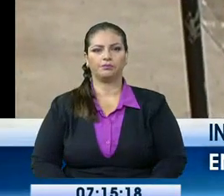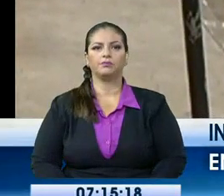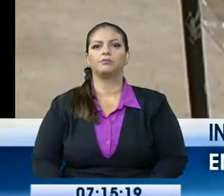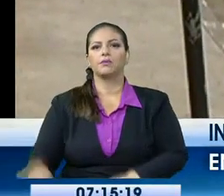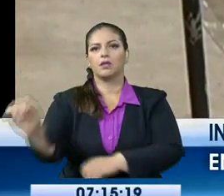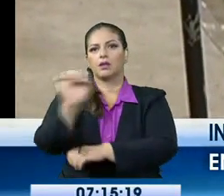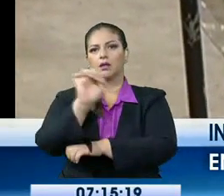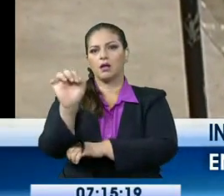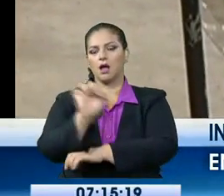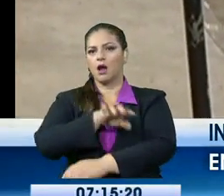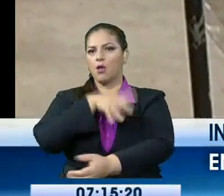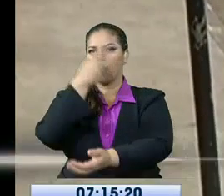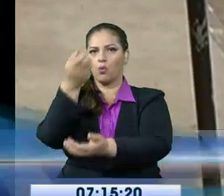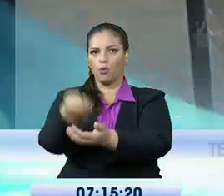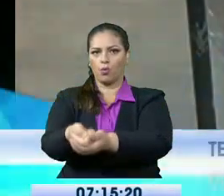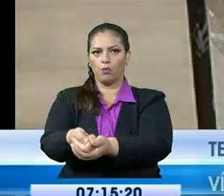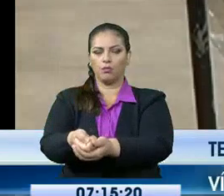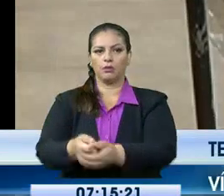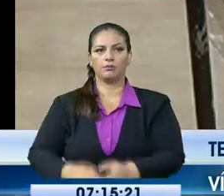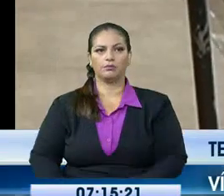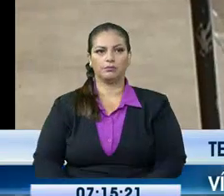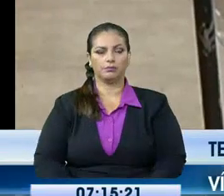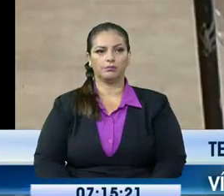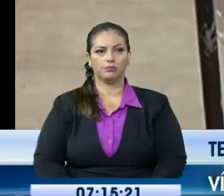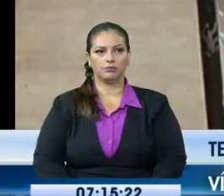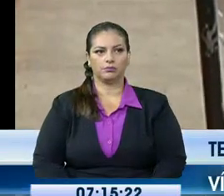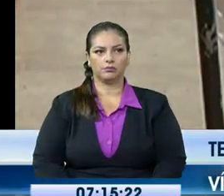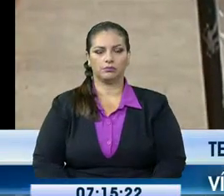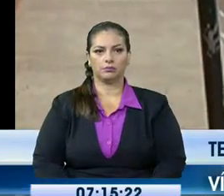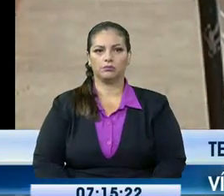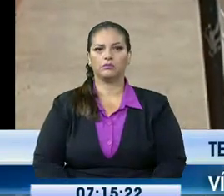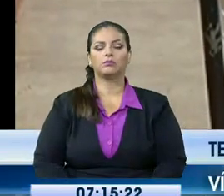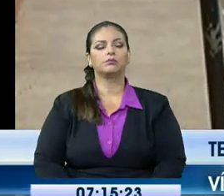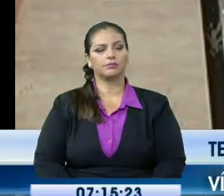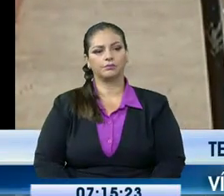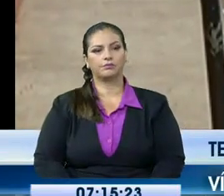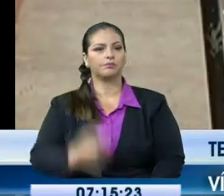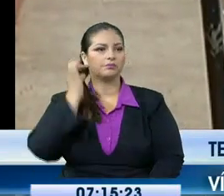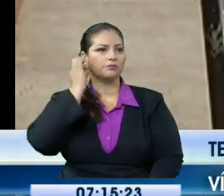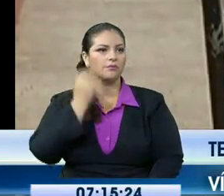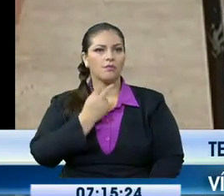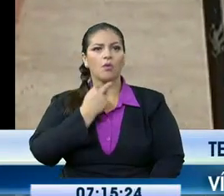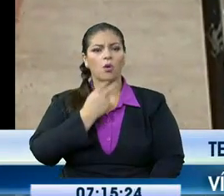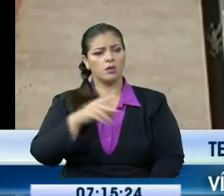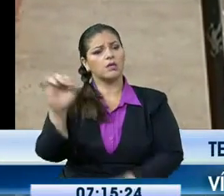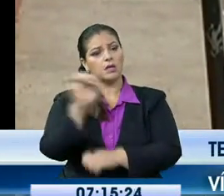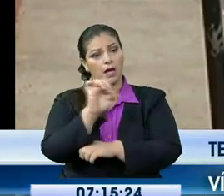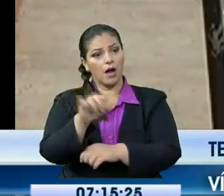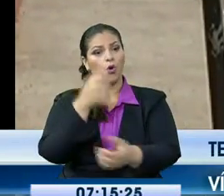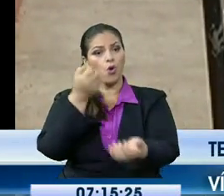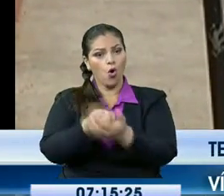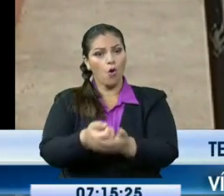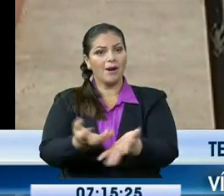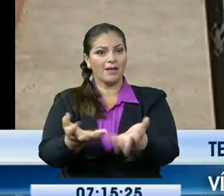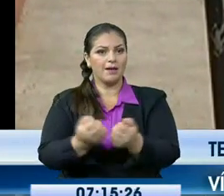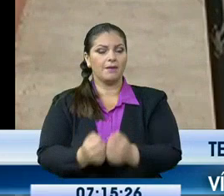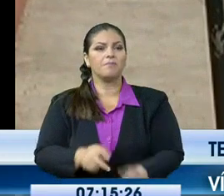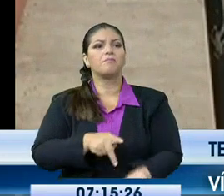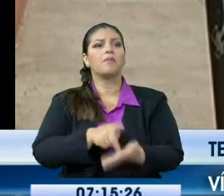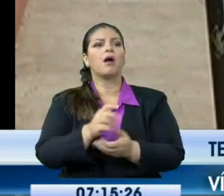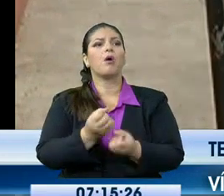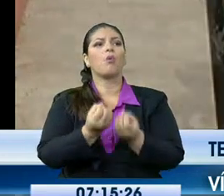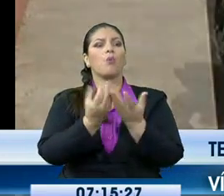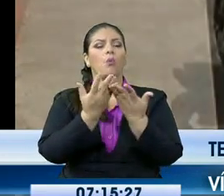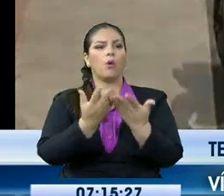carro, el cual nos costaba 13.800, y el dueño del carro quiso que le hagamos el pago